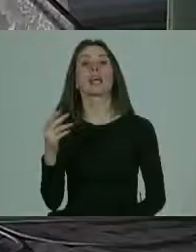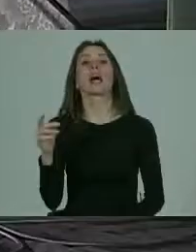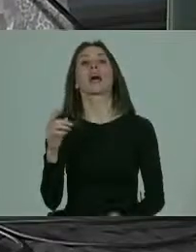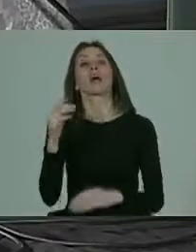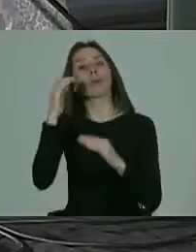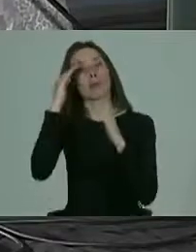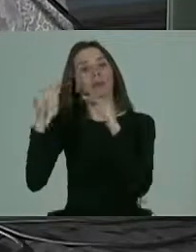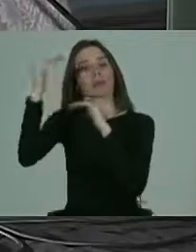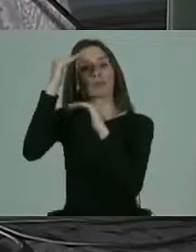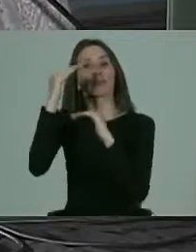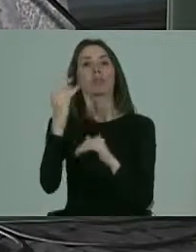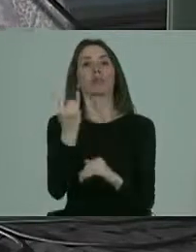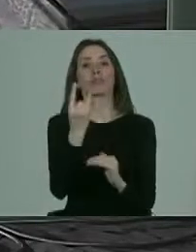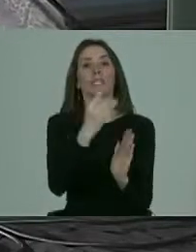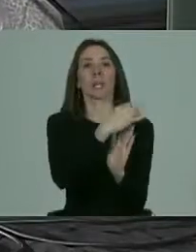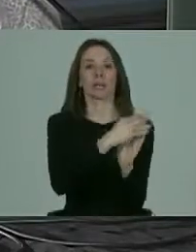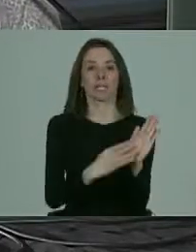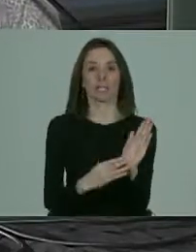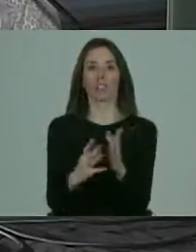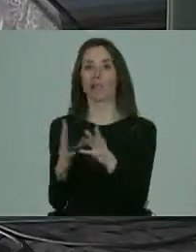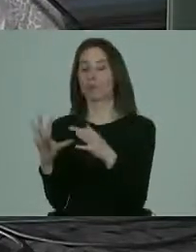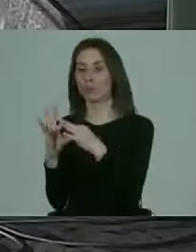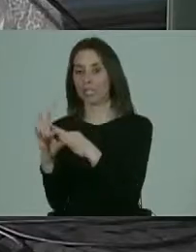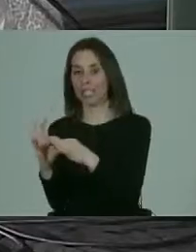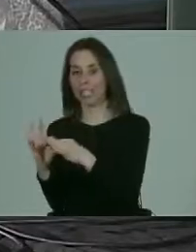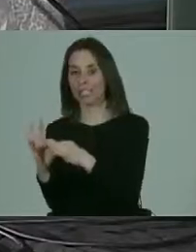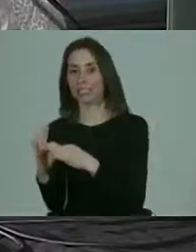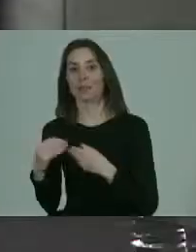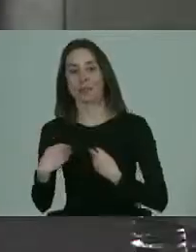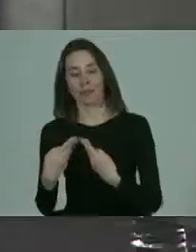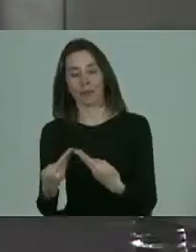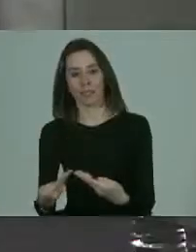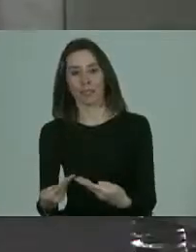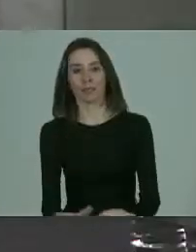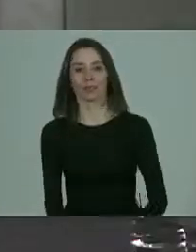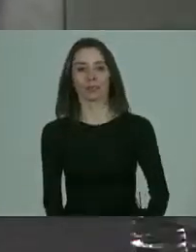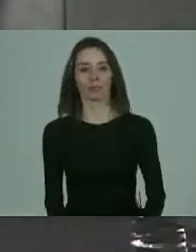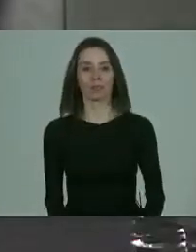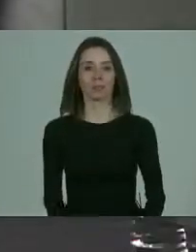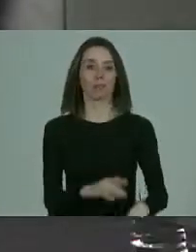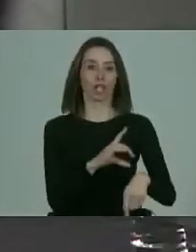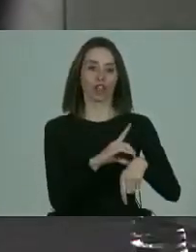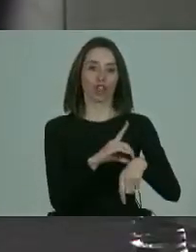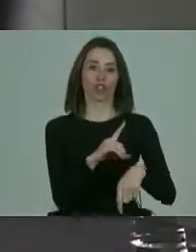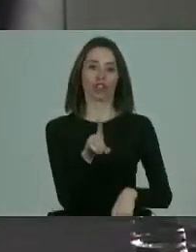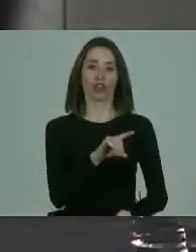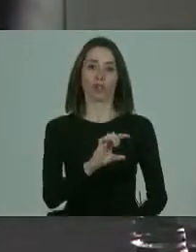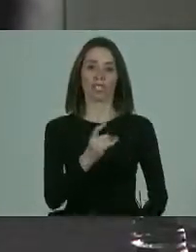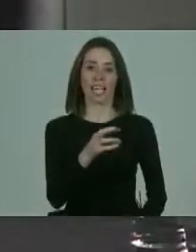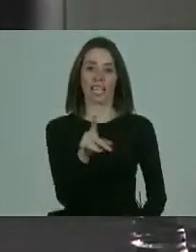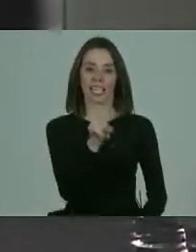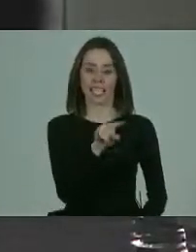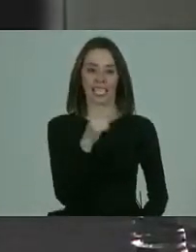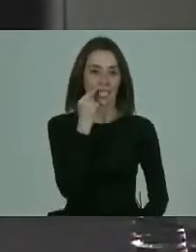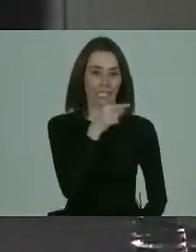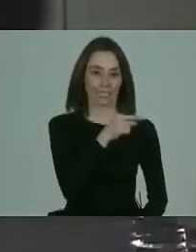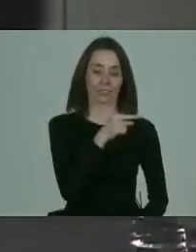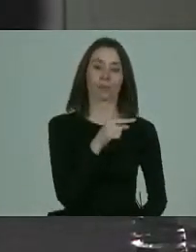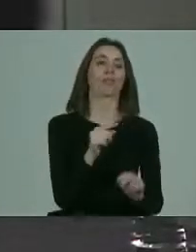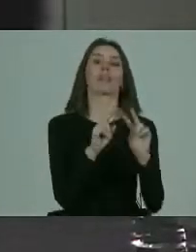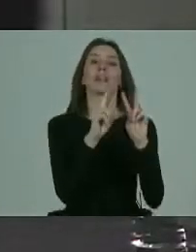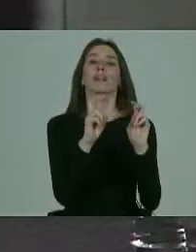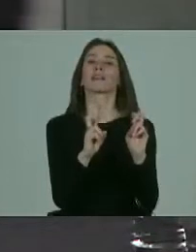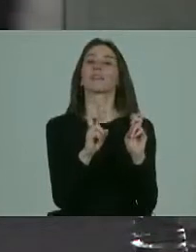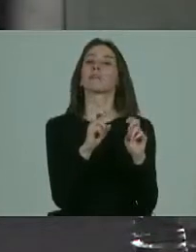muy bienvenida dos paradas muy próximas gracias por la invitación doctor cgs dentro del marco médico nos